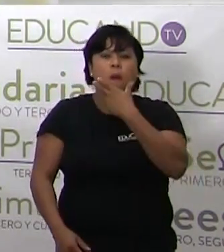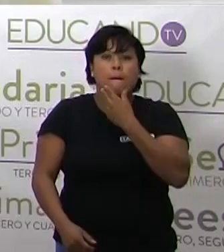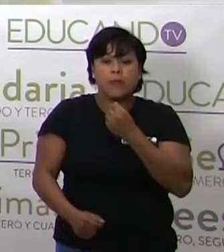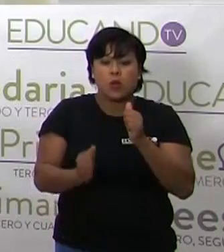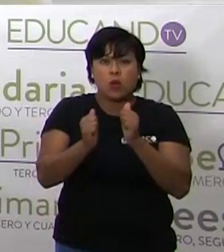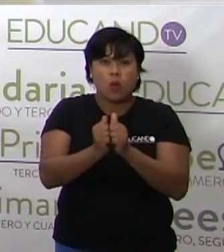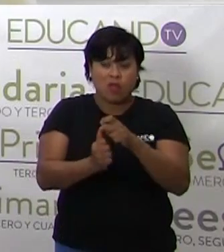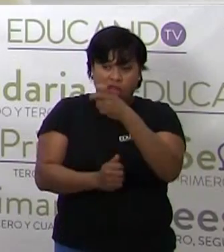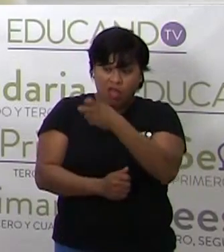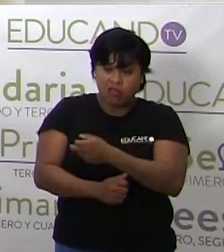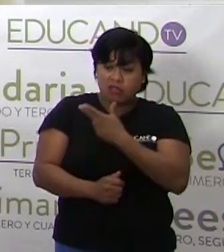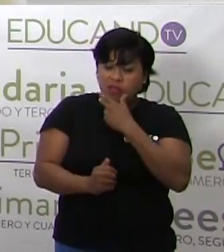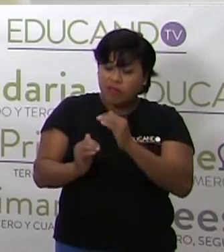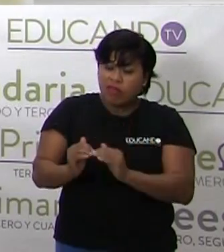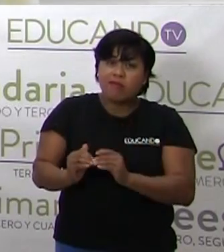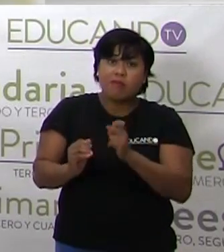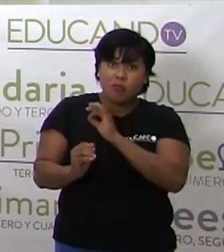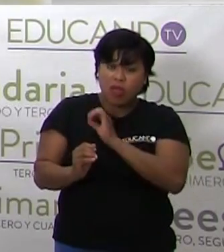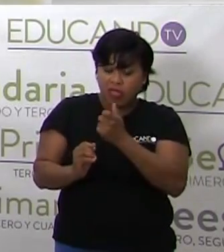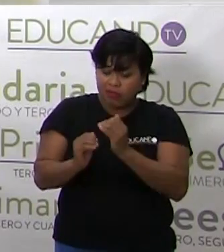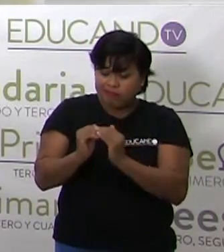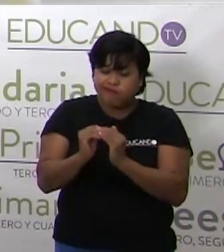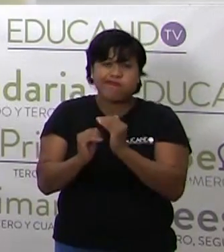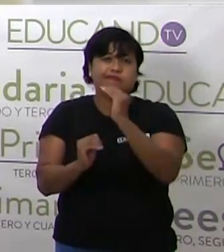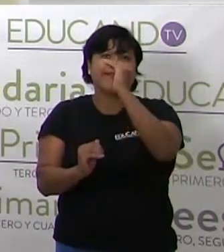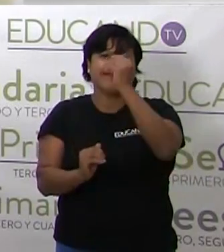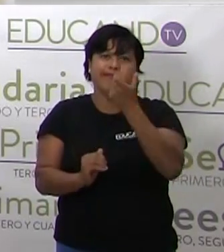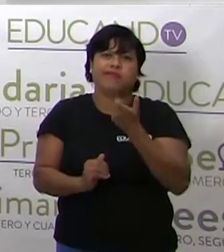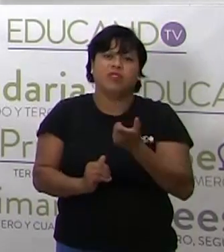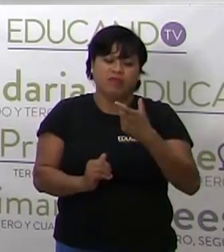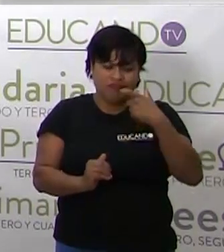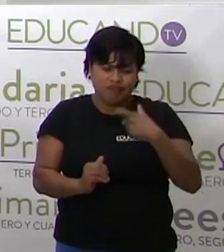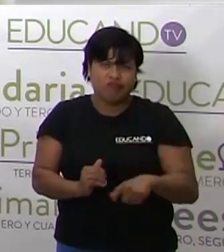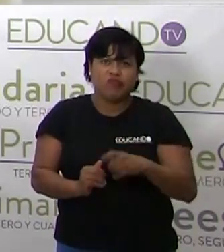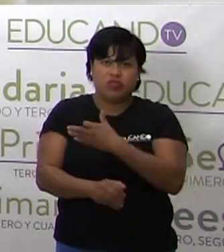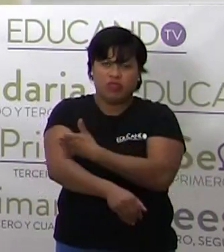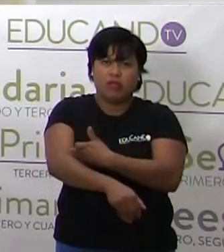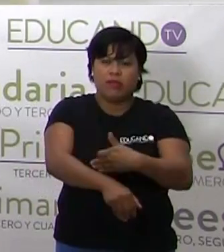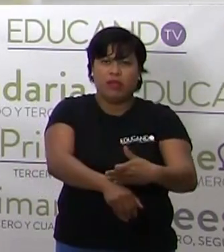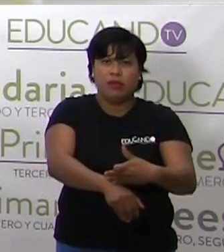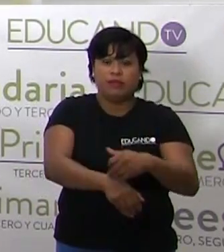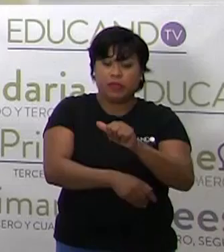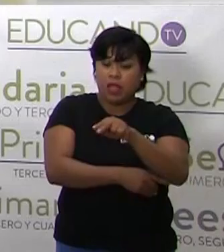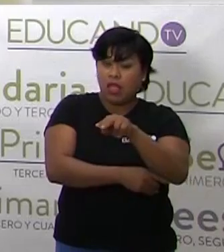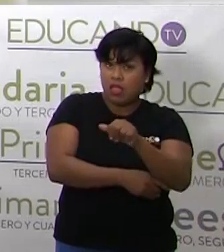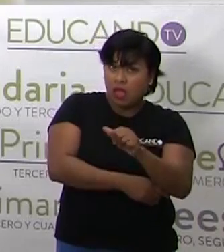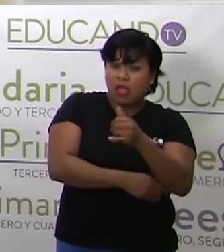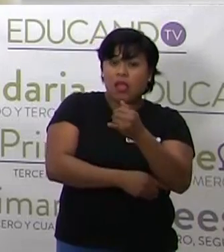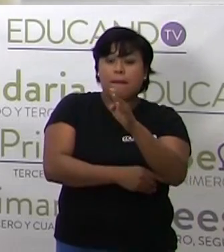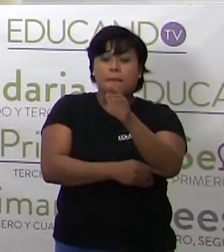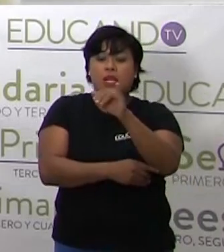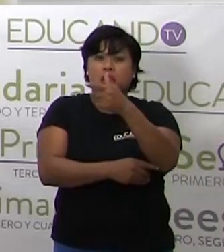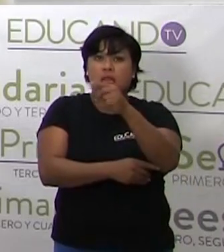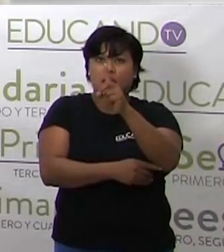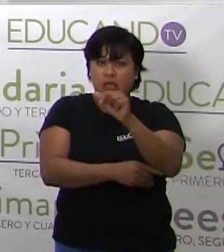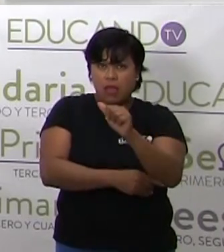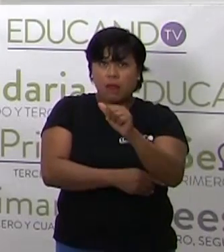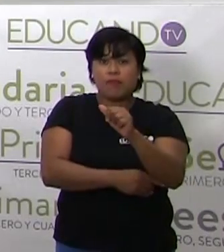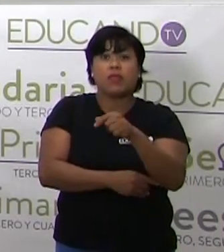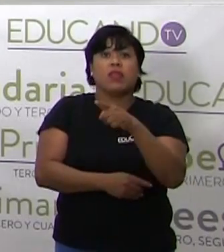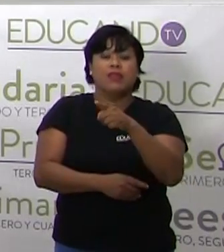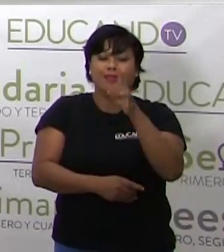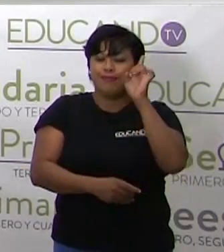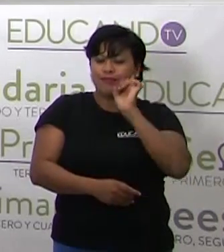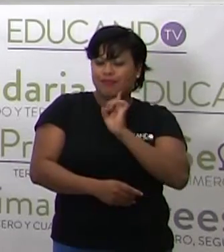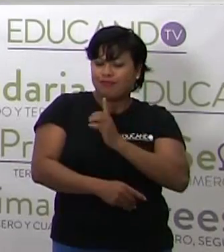que crecería la fortuna de la familia. Ana y doña Brígida, su